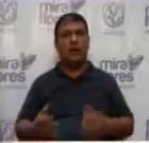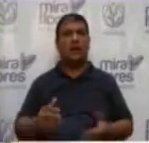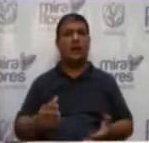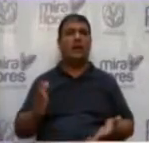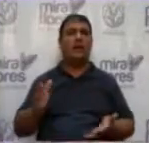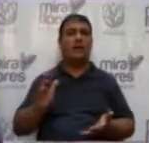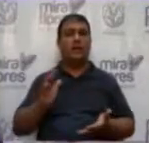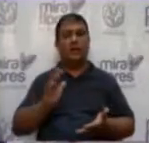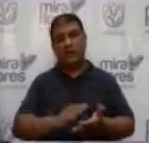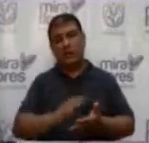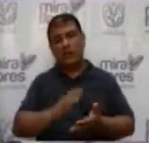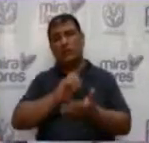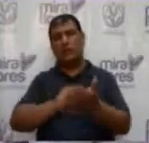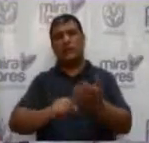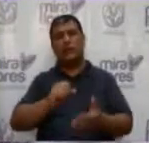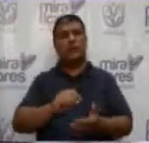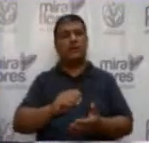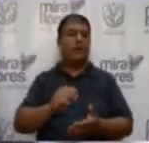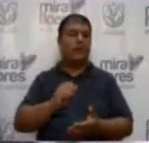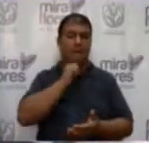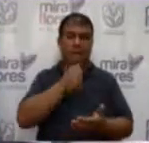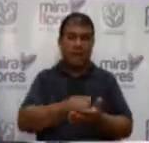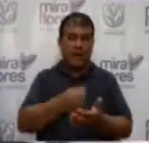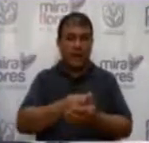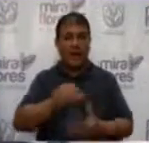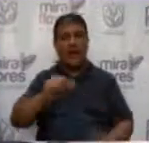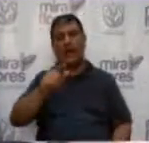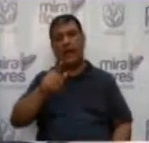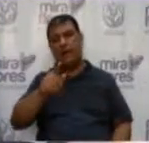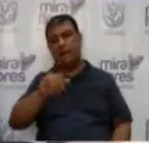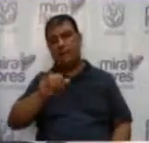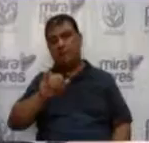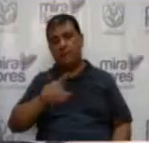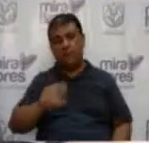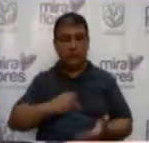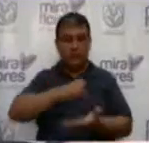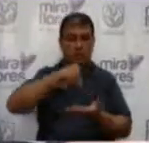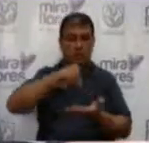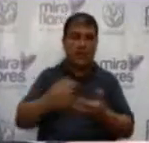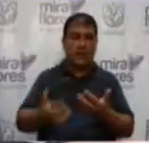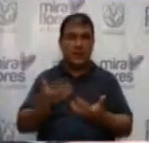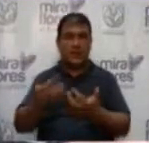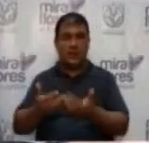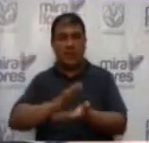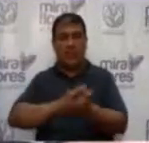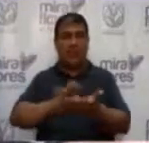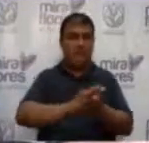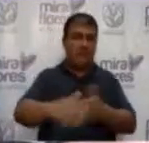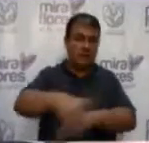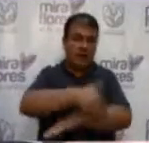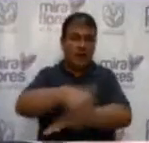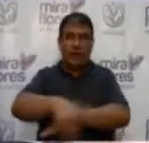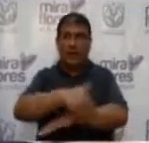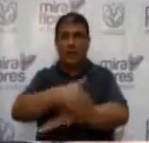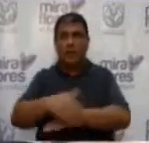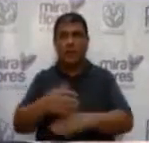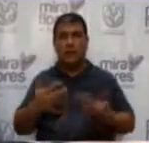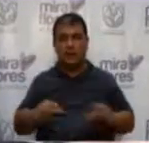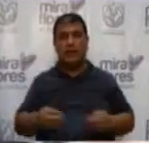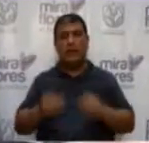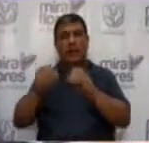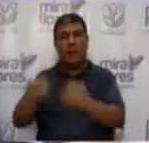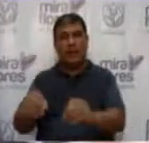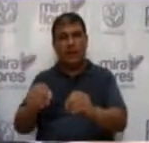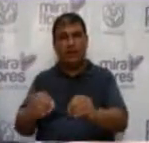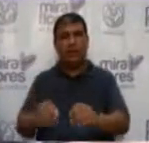los arbitrios por parques y jardines y limpieza pública, ¿no? Que ya se había